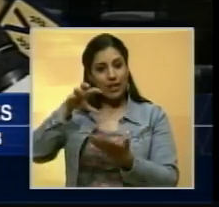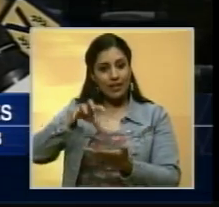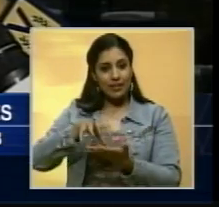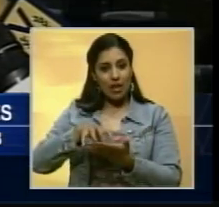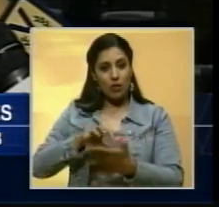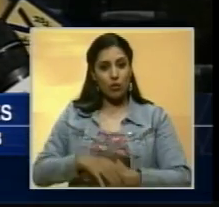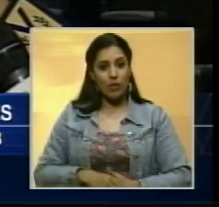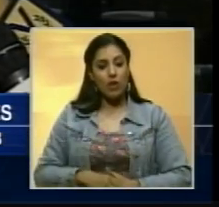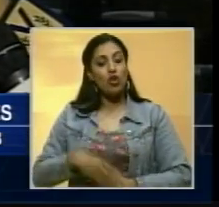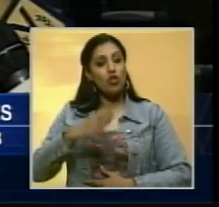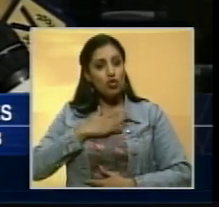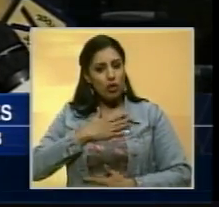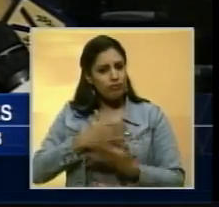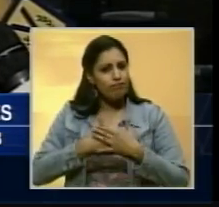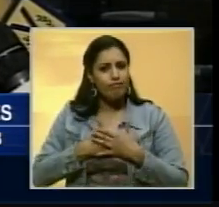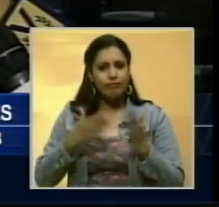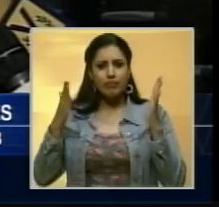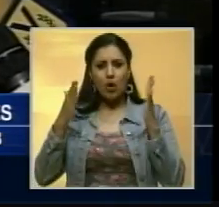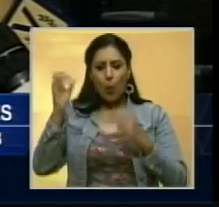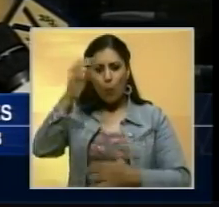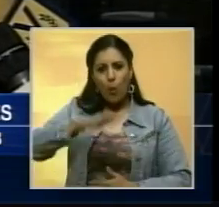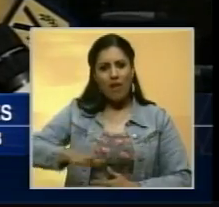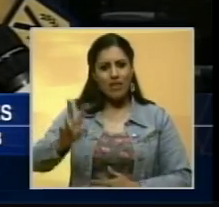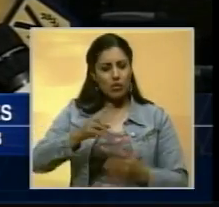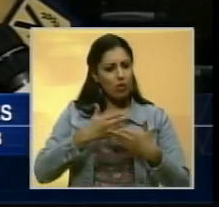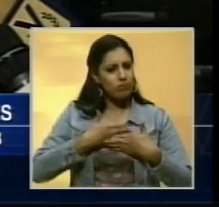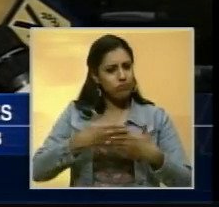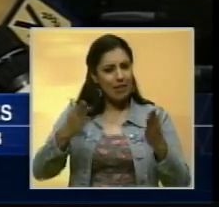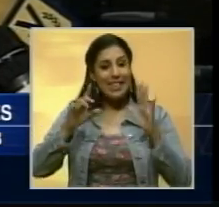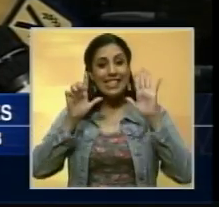Estado. Les pongo a disposición al pueblo de Venezuela